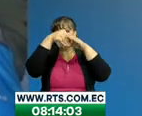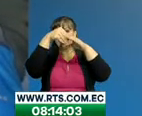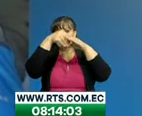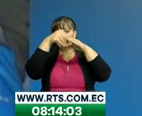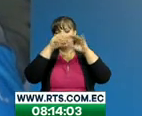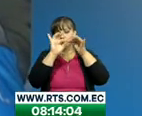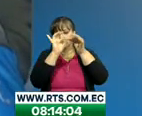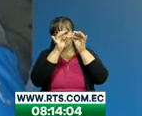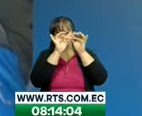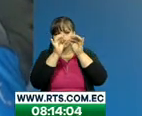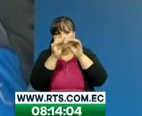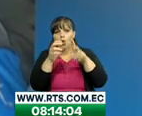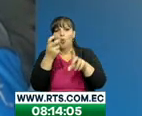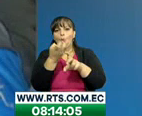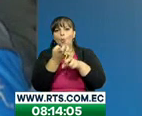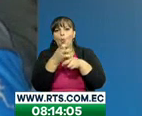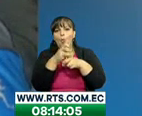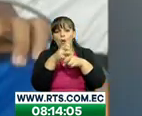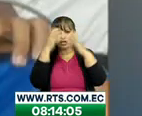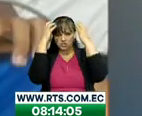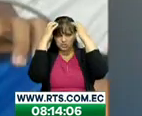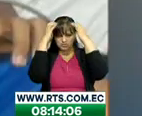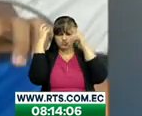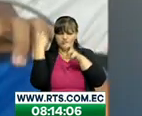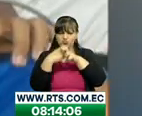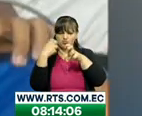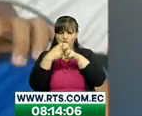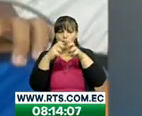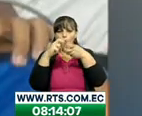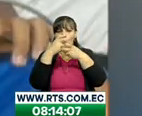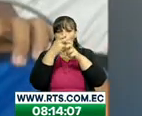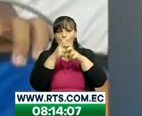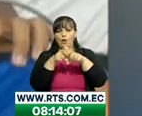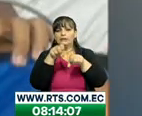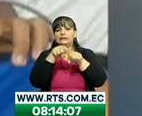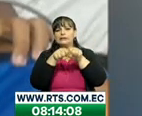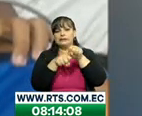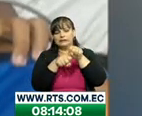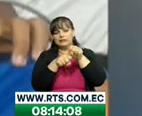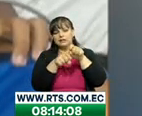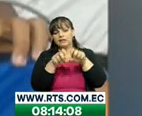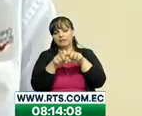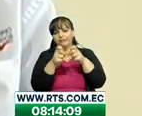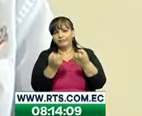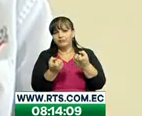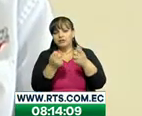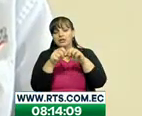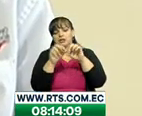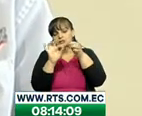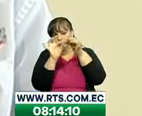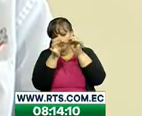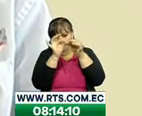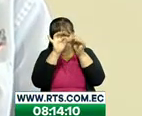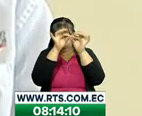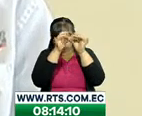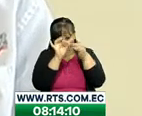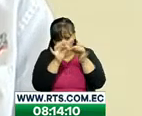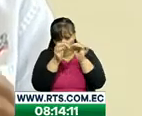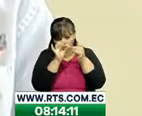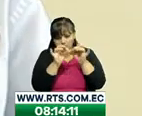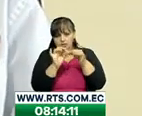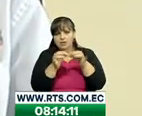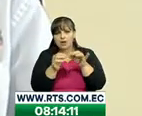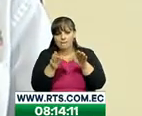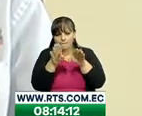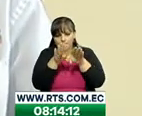que recubre el cerebro, que es la dura madre, y se le hizo una duroplastía, se llama así ese procedimiento. Y bueno, se vuelve a colocar hueso